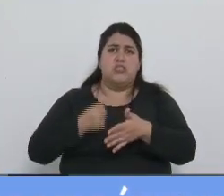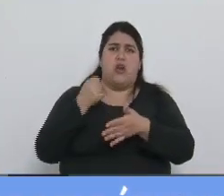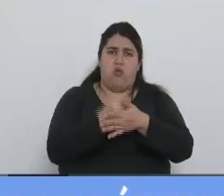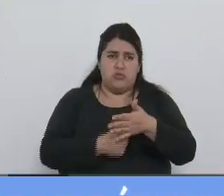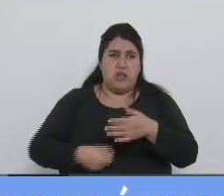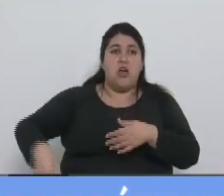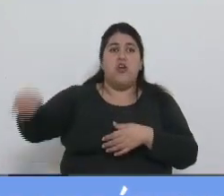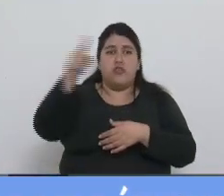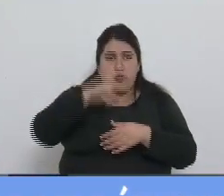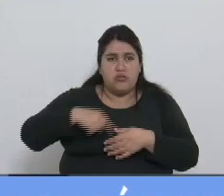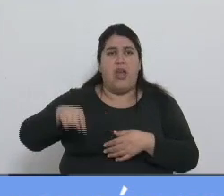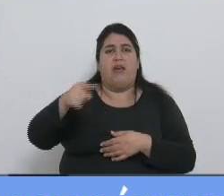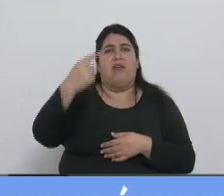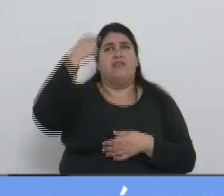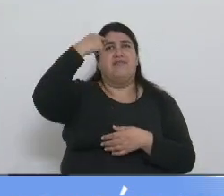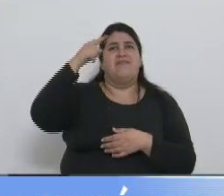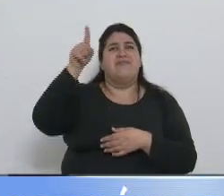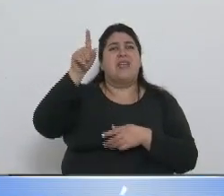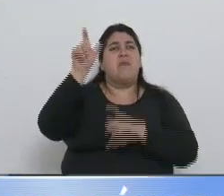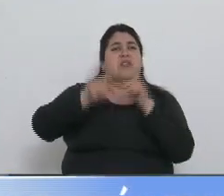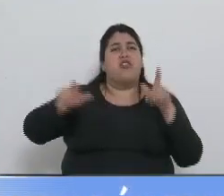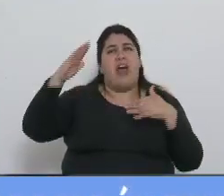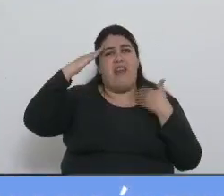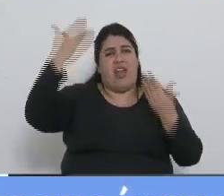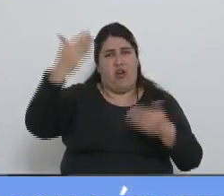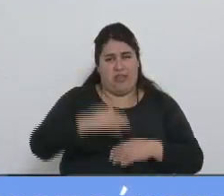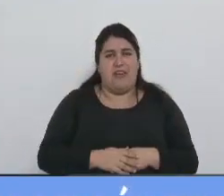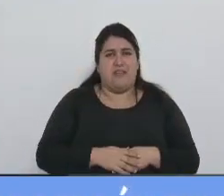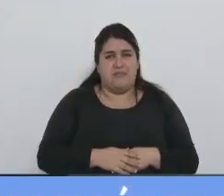brillar en donde les toque estar. Muchas gracias. Gracias.